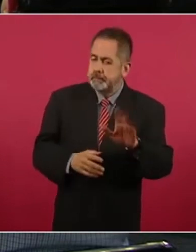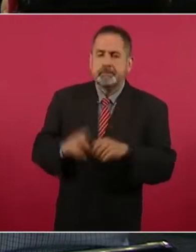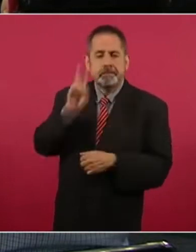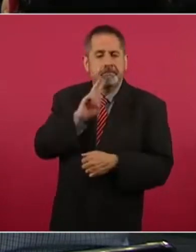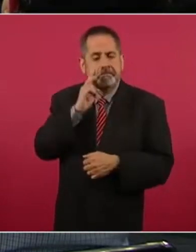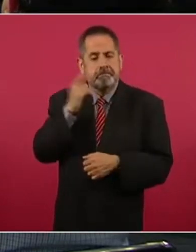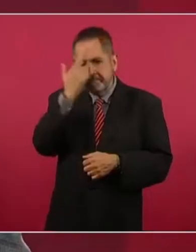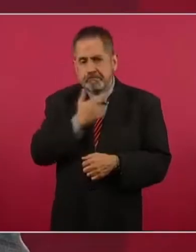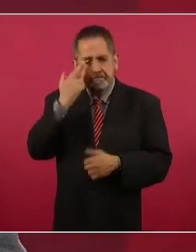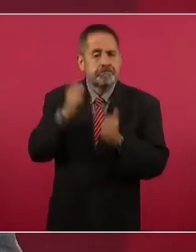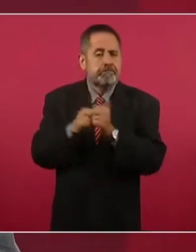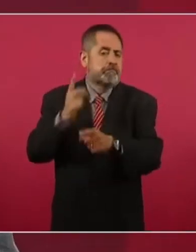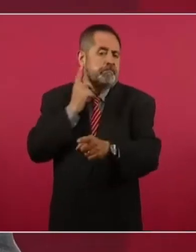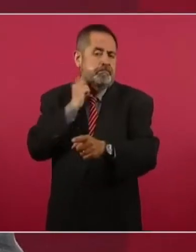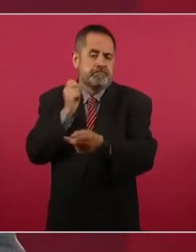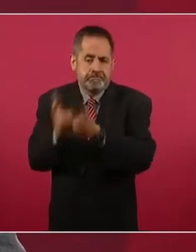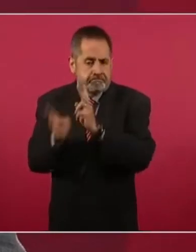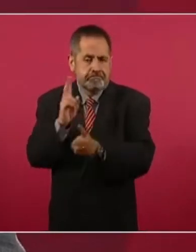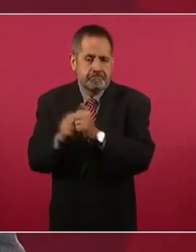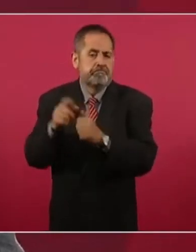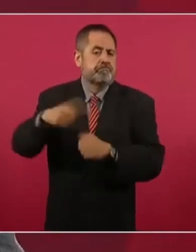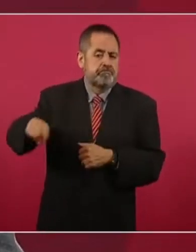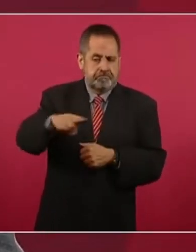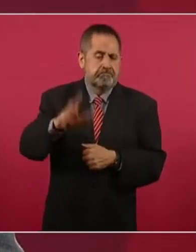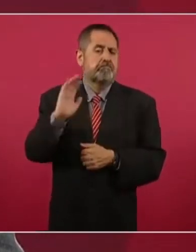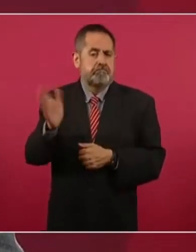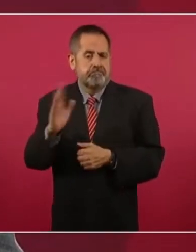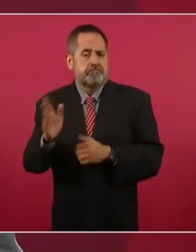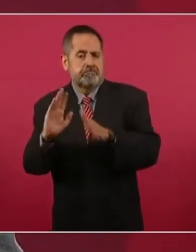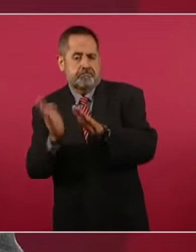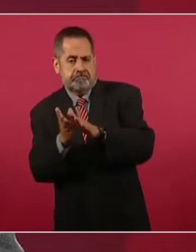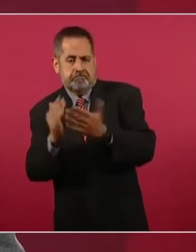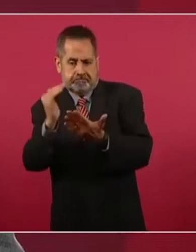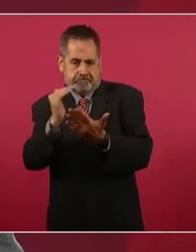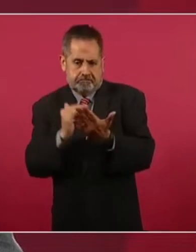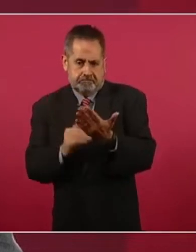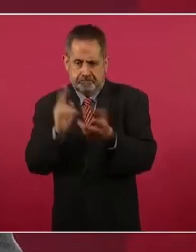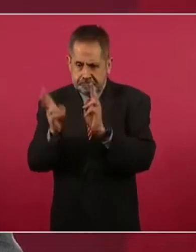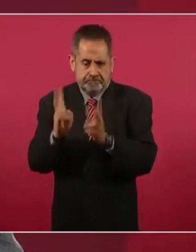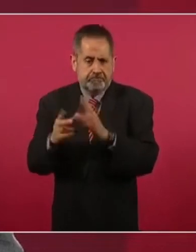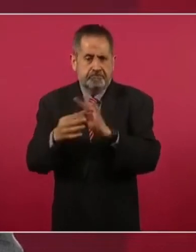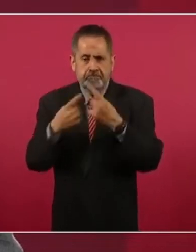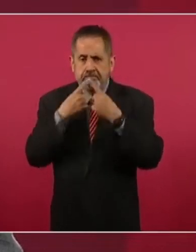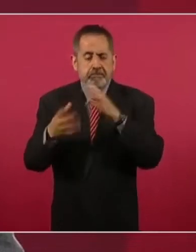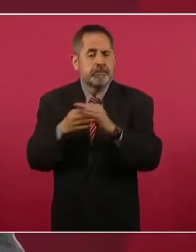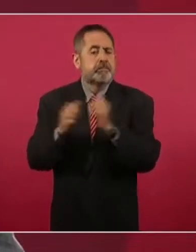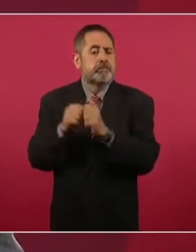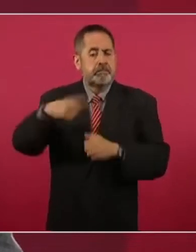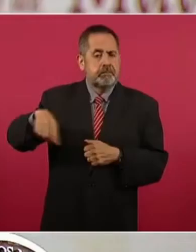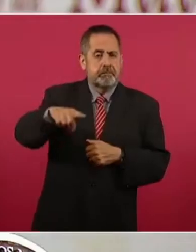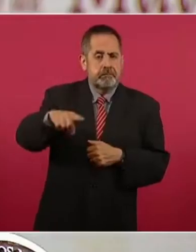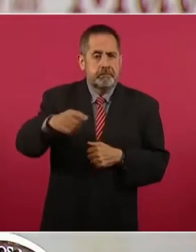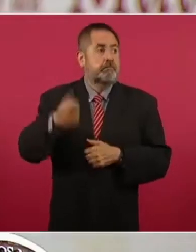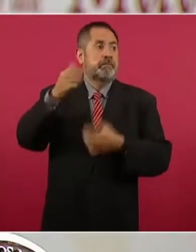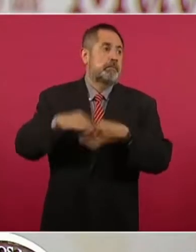el legislativo y es un tema que está en la agenda. Evidentemente hay otros temas que han